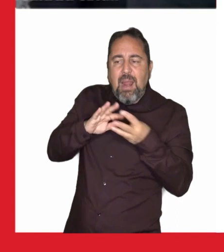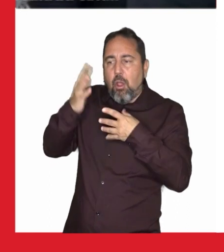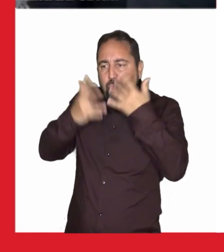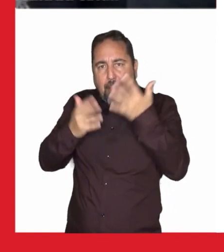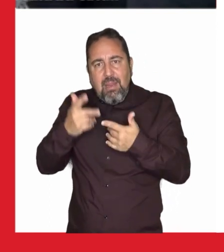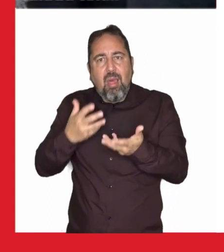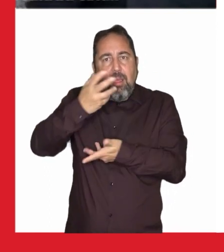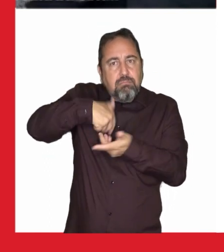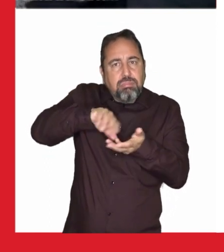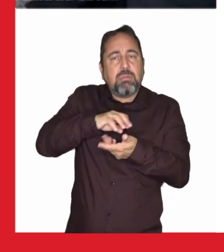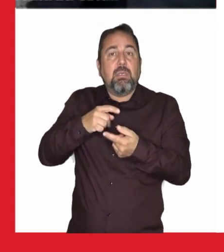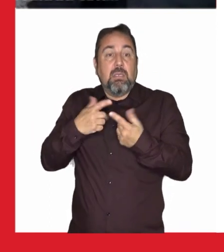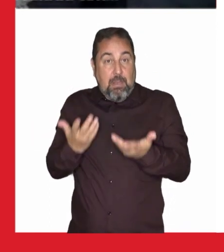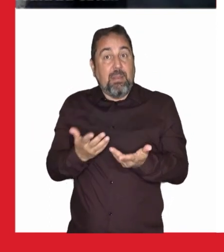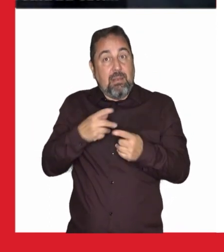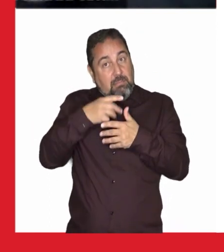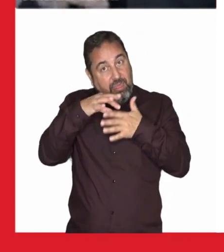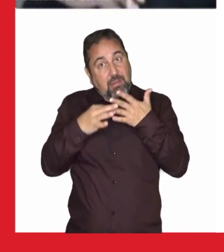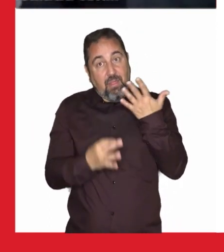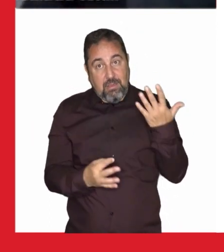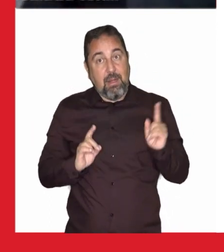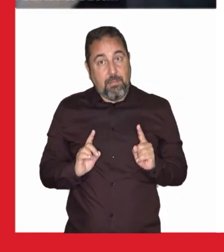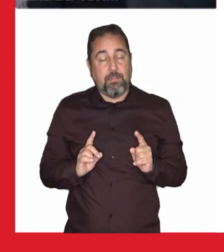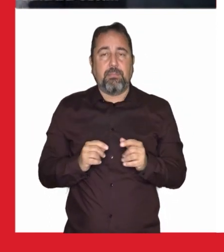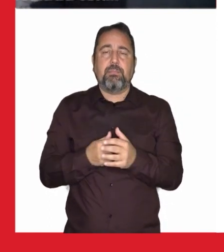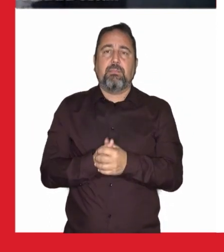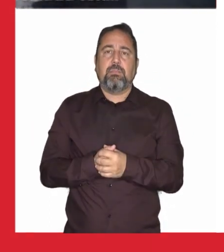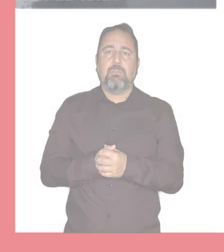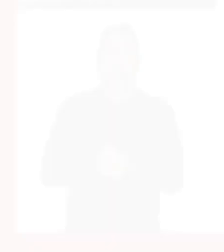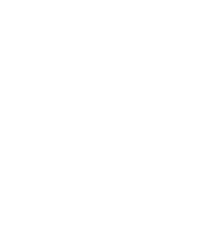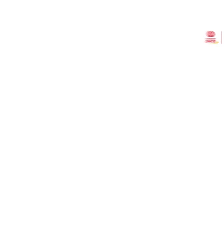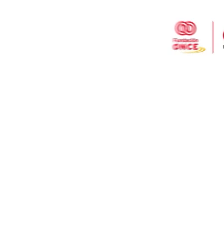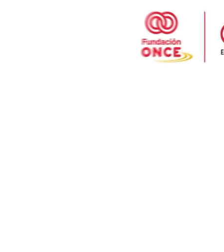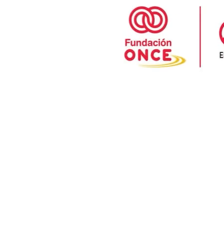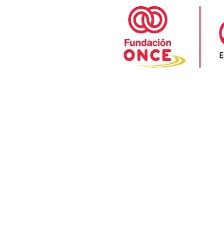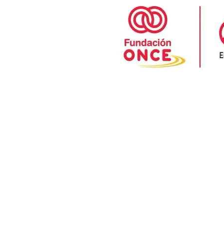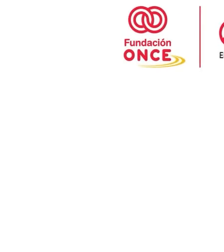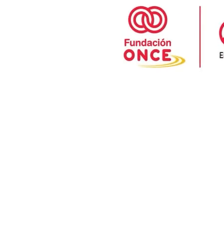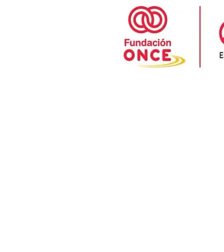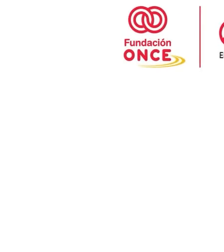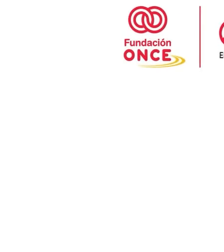comunicar, el tiempo personas que están dedicando a la contabilidad de administración, etcétera, etcétera.